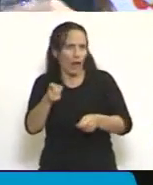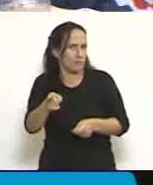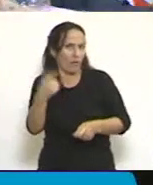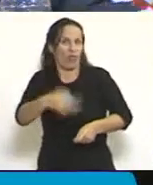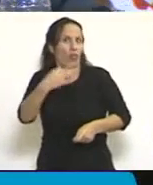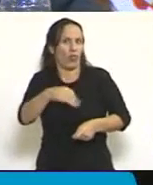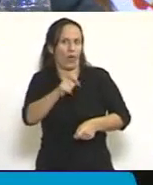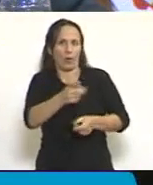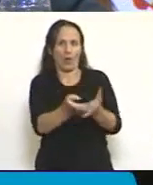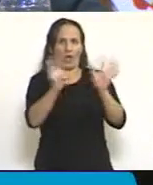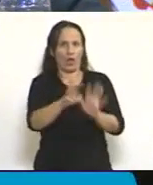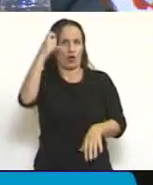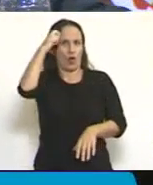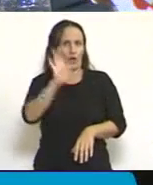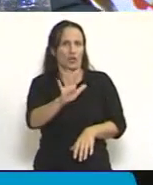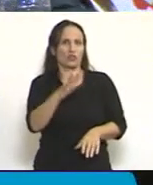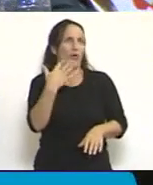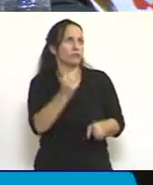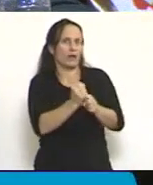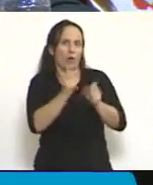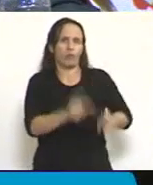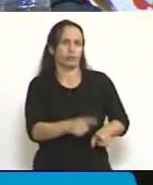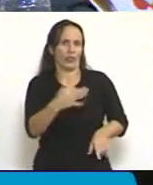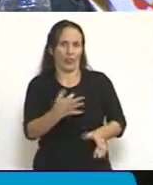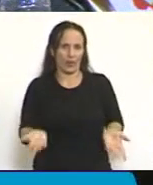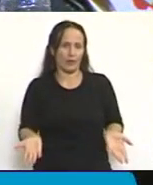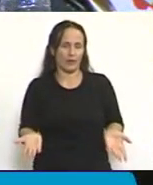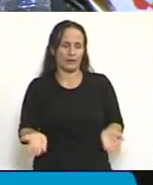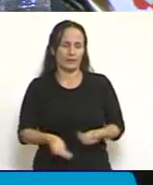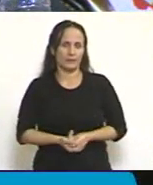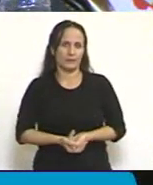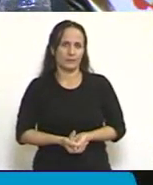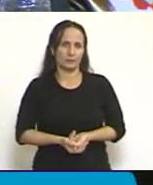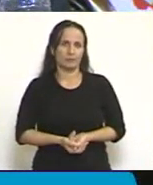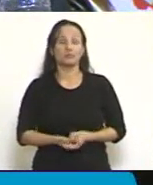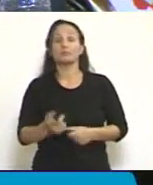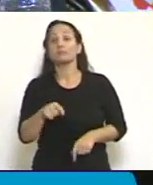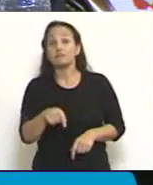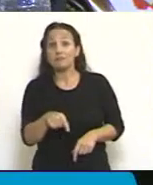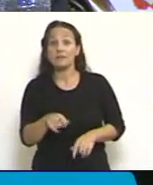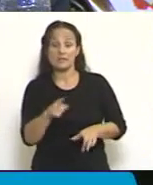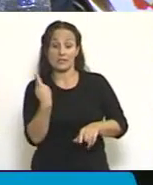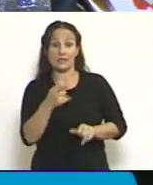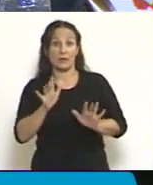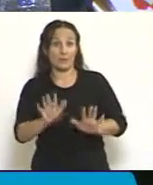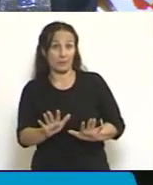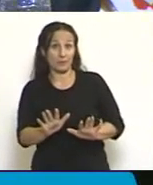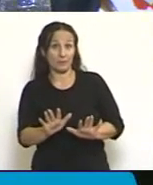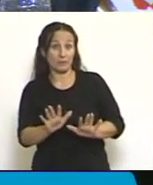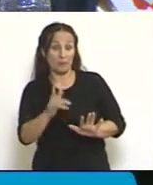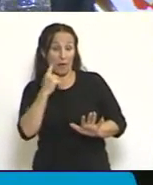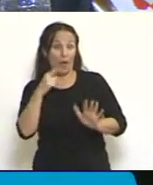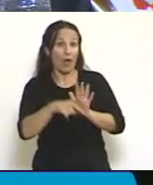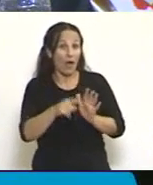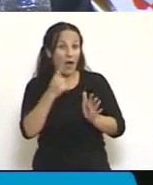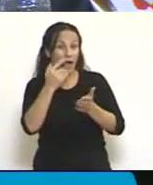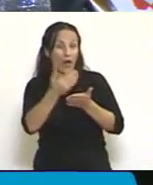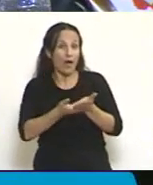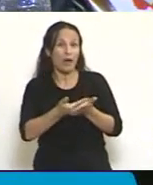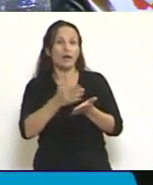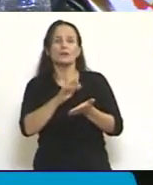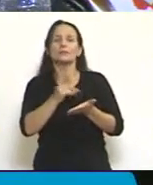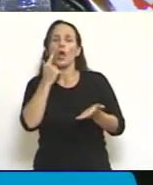entidades privadas o públicas que se basan en las previsiones oficiales del Estado Nacional. Y de hecho, confrontar esas previsiones con la